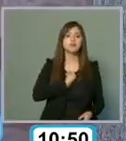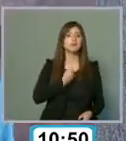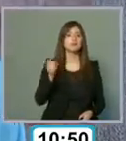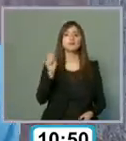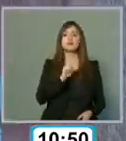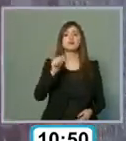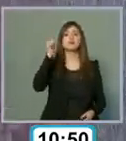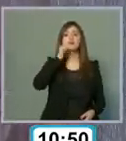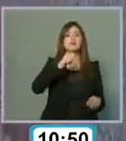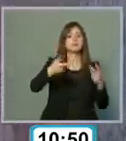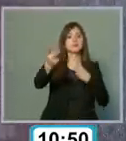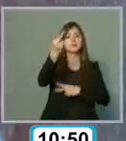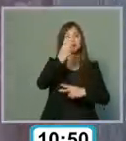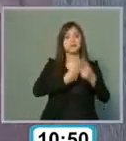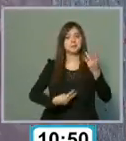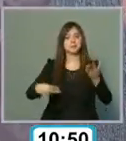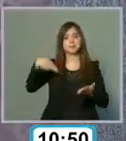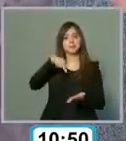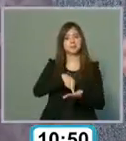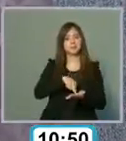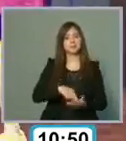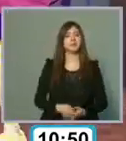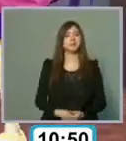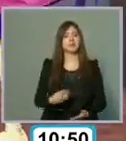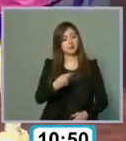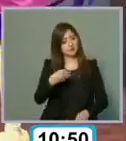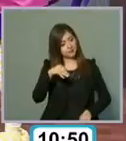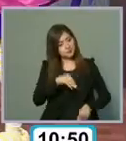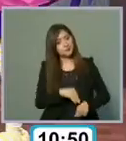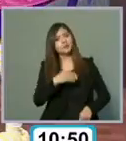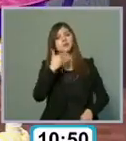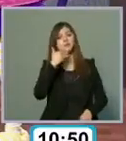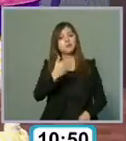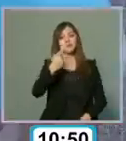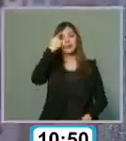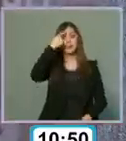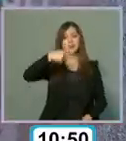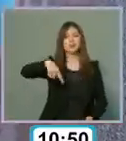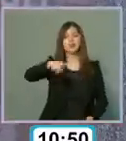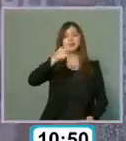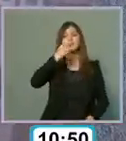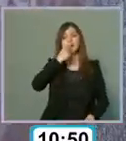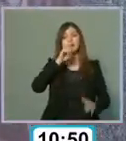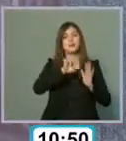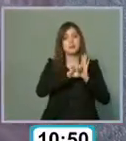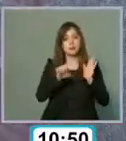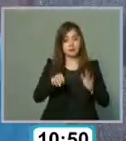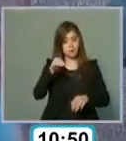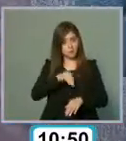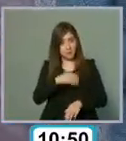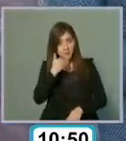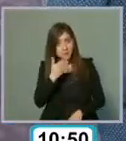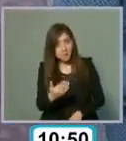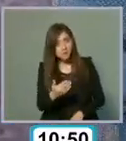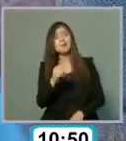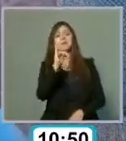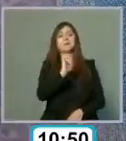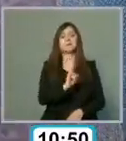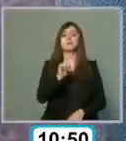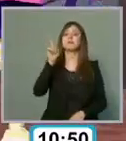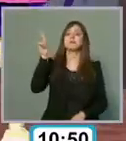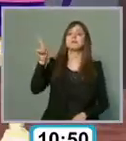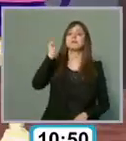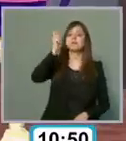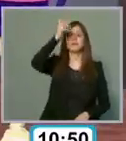quiere venir ya. Ya, qué bárbara. Tienes que portarte bien para que le des el ejemplo a los niños. ¿Te vas a portar bien? Muy bien. Ok, y por allá el